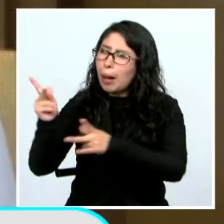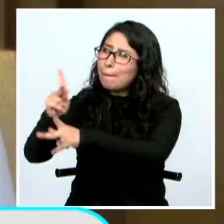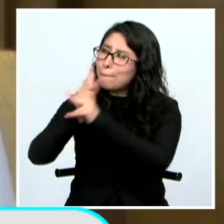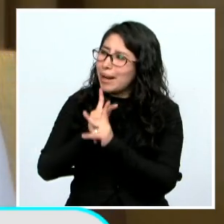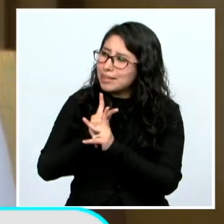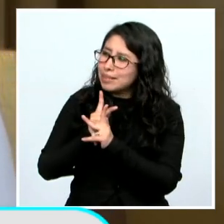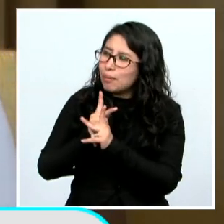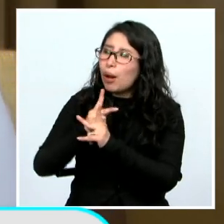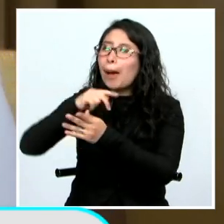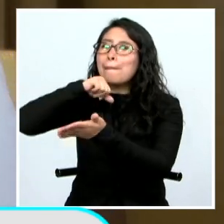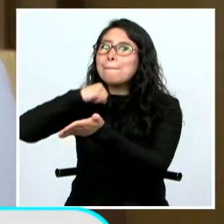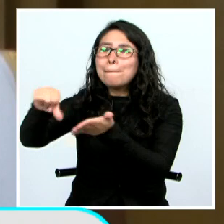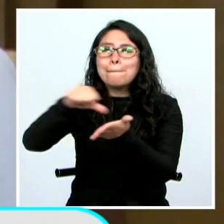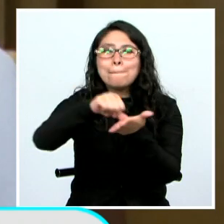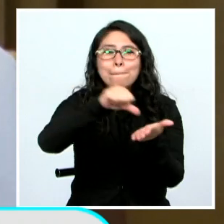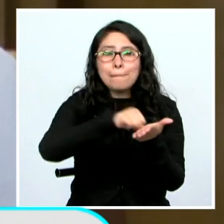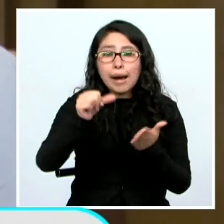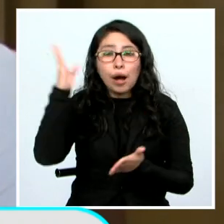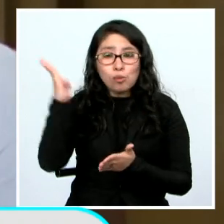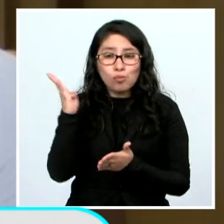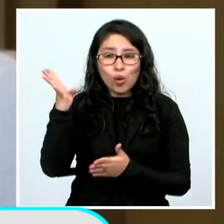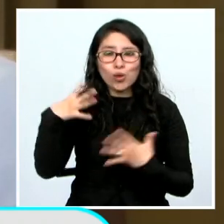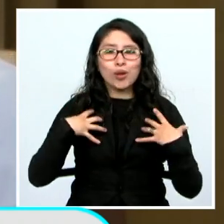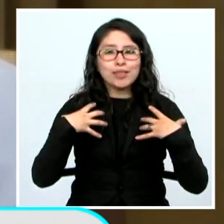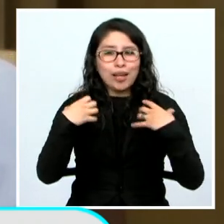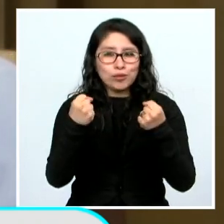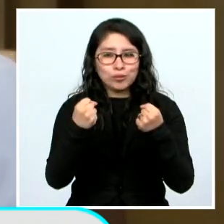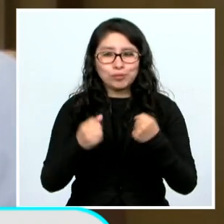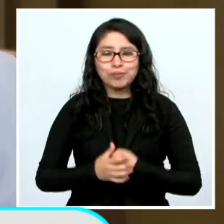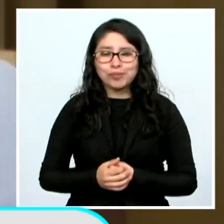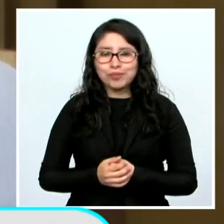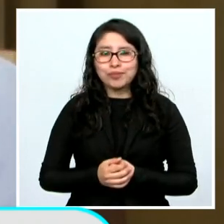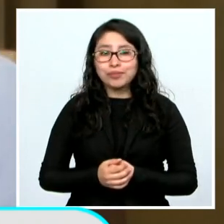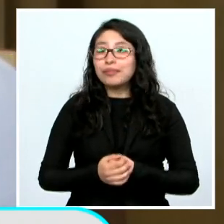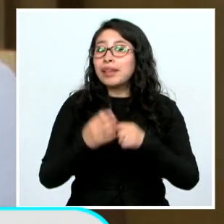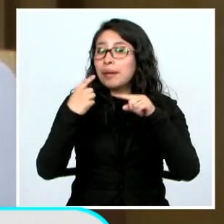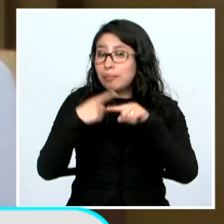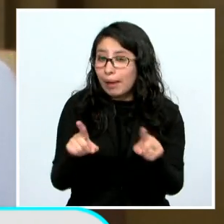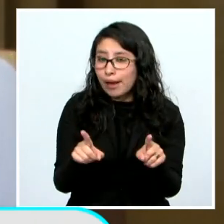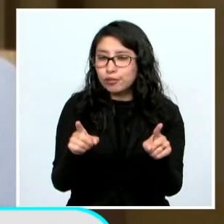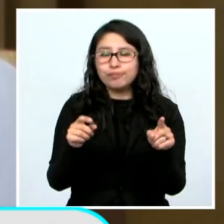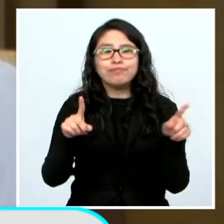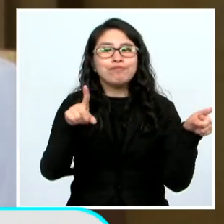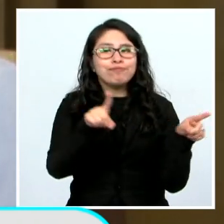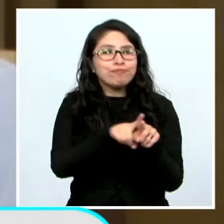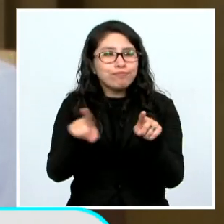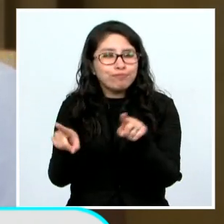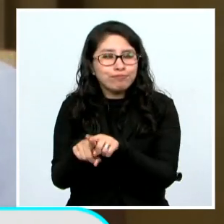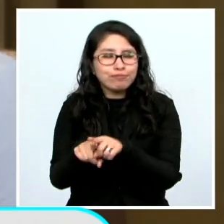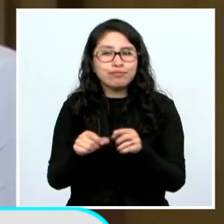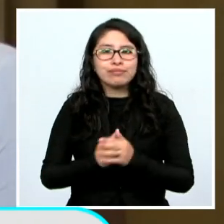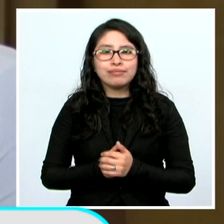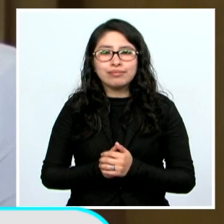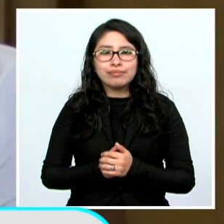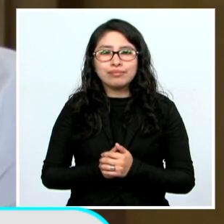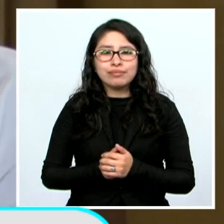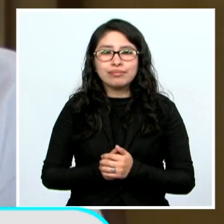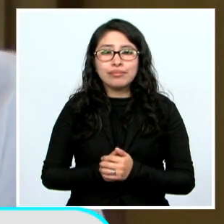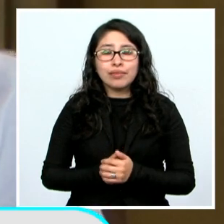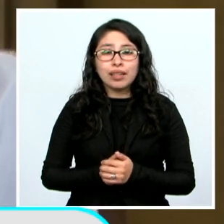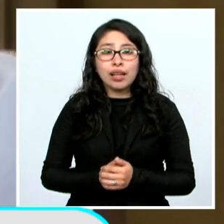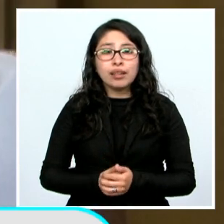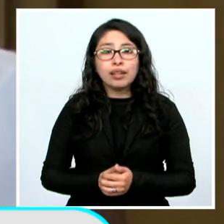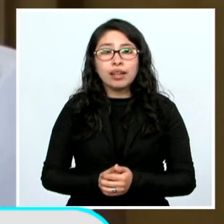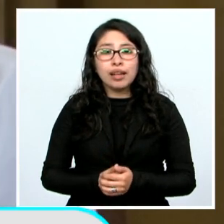pagando ese bono salud que ya nosotros lo lanzamos. Pero además, también, Juan Carlos, a partir de